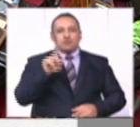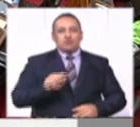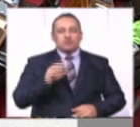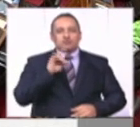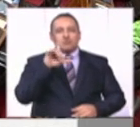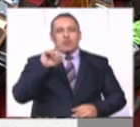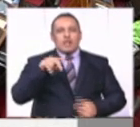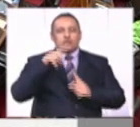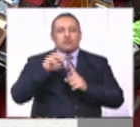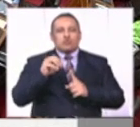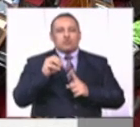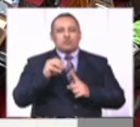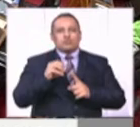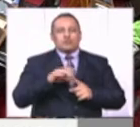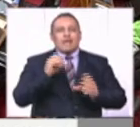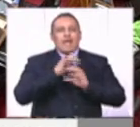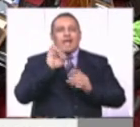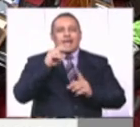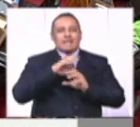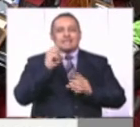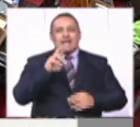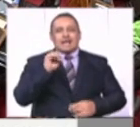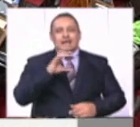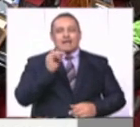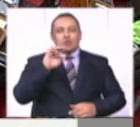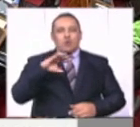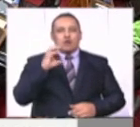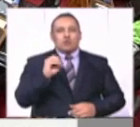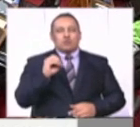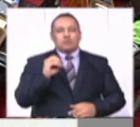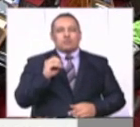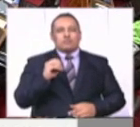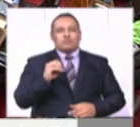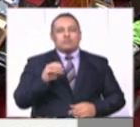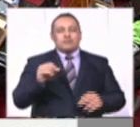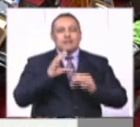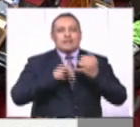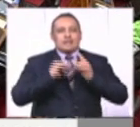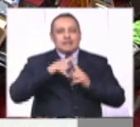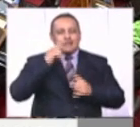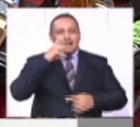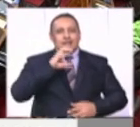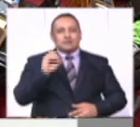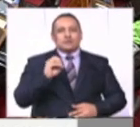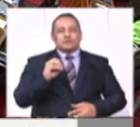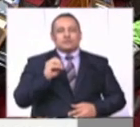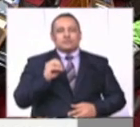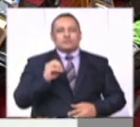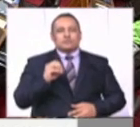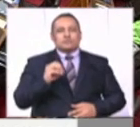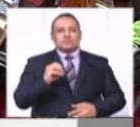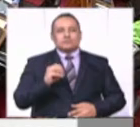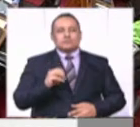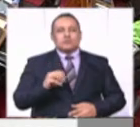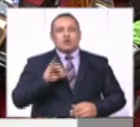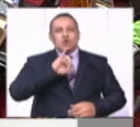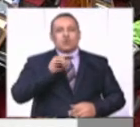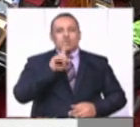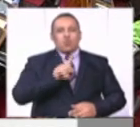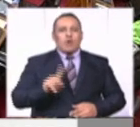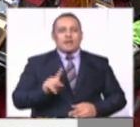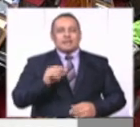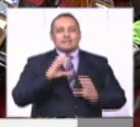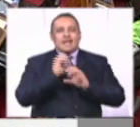dulanto aguinaga recuenco Castillo ribas Juanes